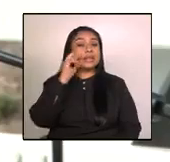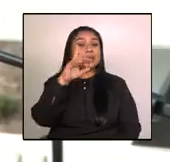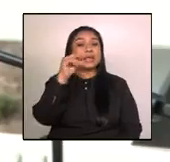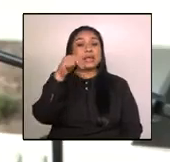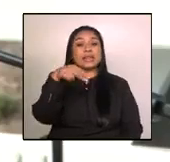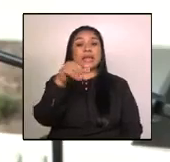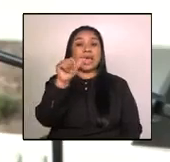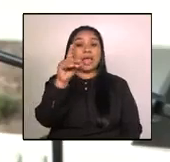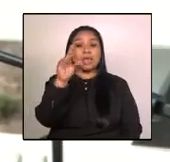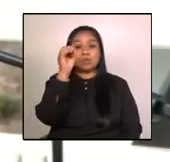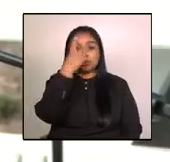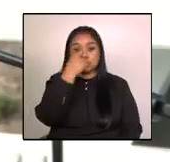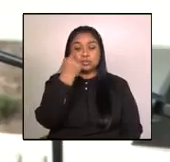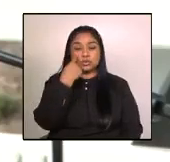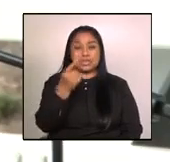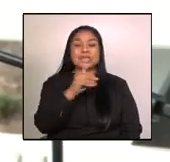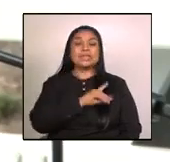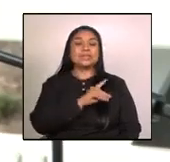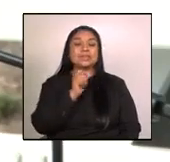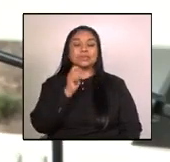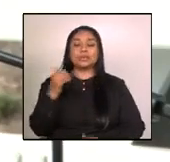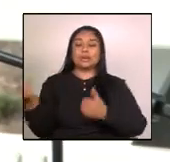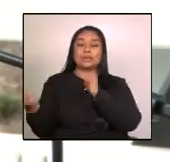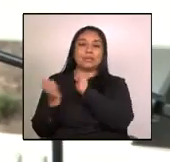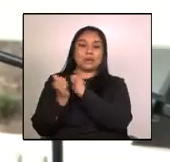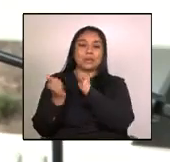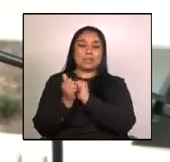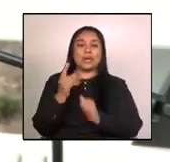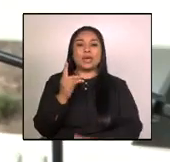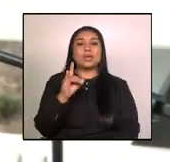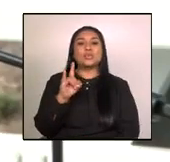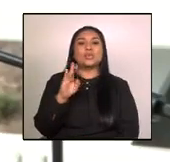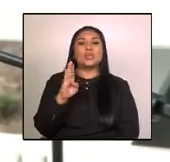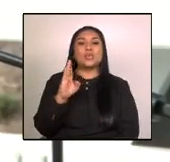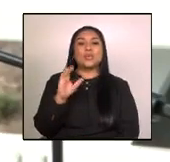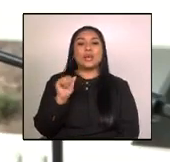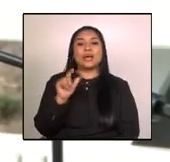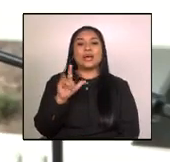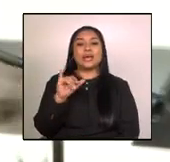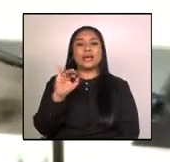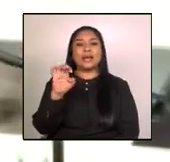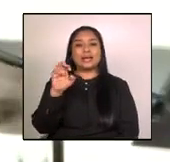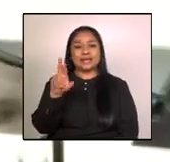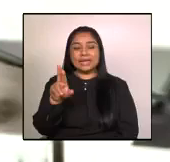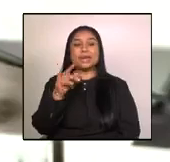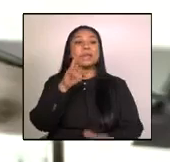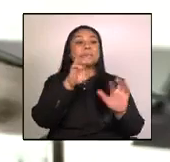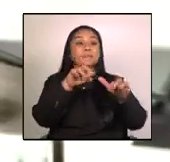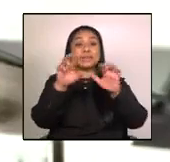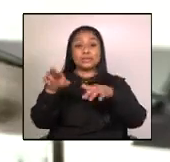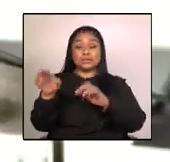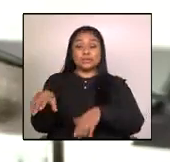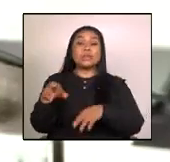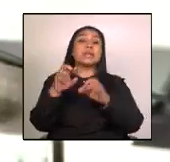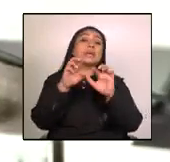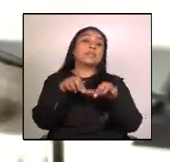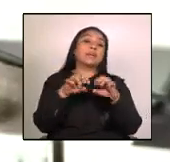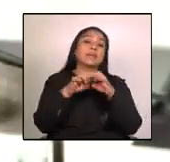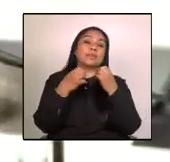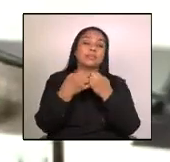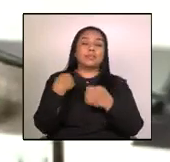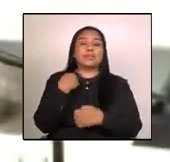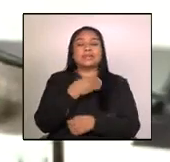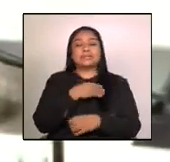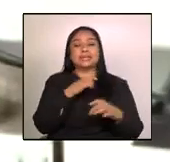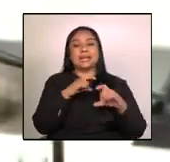diputado que me acompaña en mis giras Duvalier, pobladores, personal de la Dirección de Caminos.